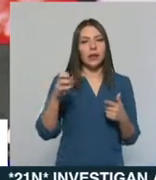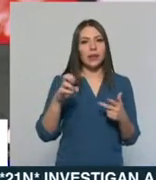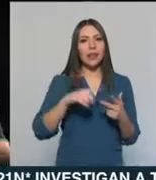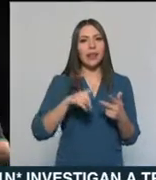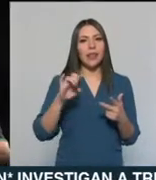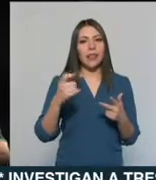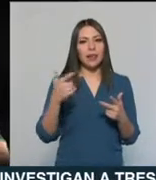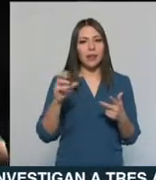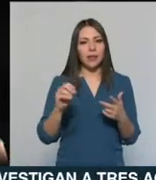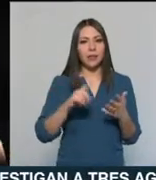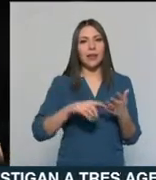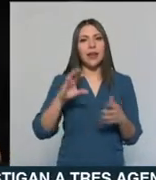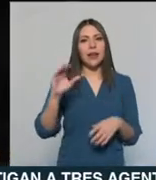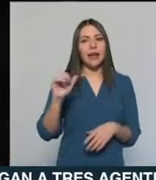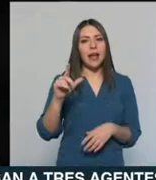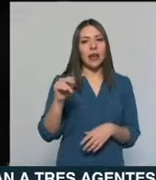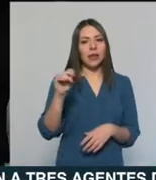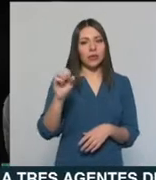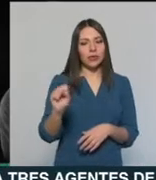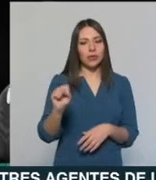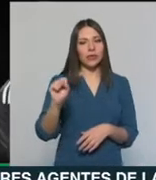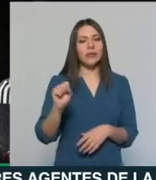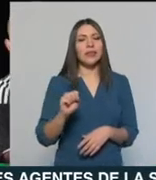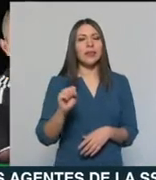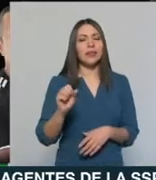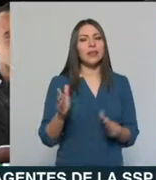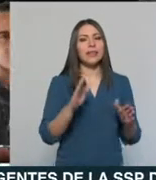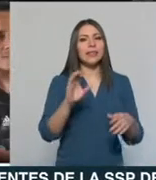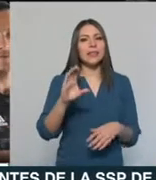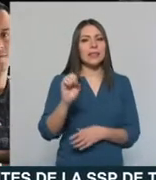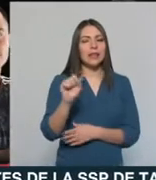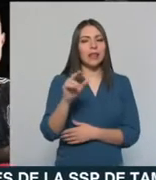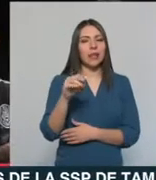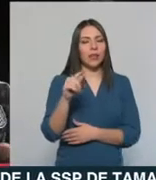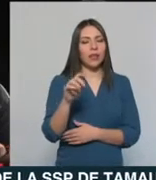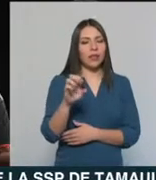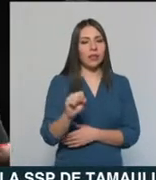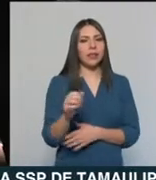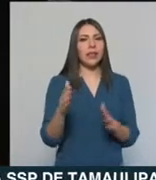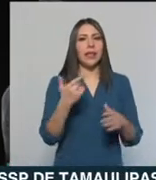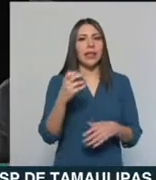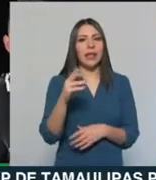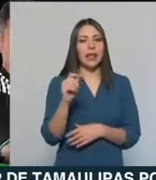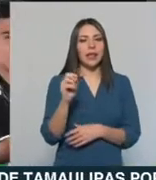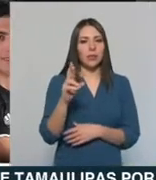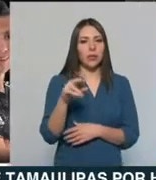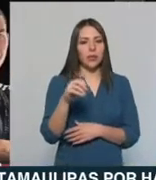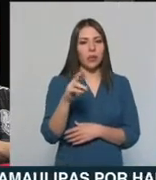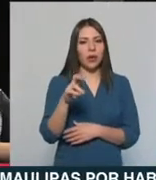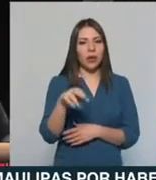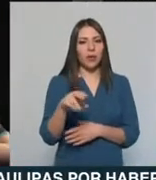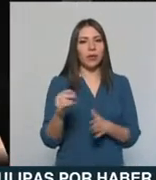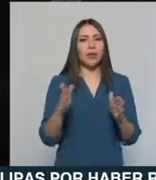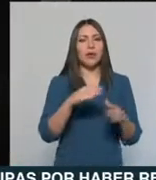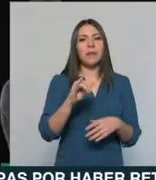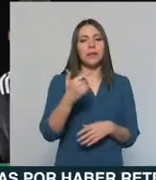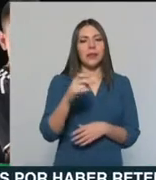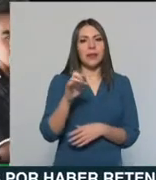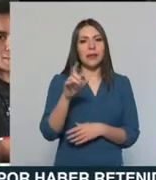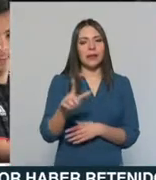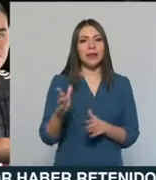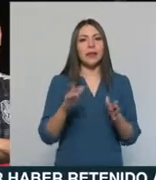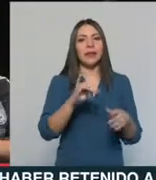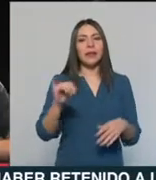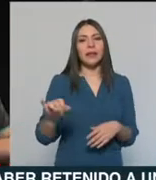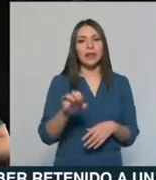Diego Reyes, Carlos Salcedo, César Montes, Héctor Moreno, Néstor Araujo, Miguel Layún,